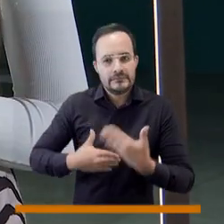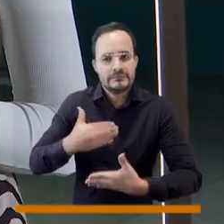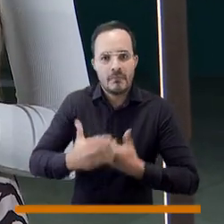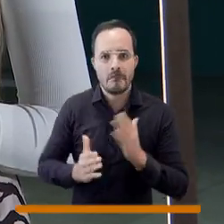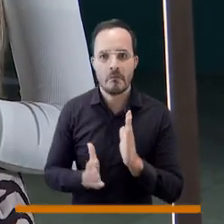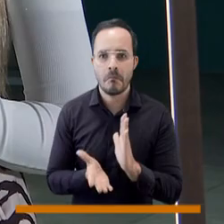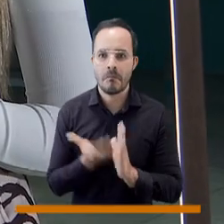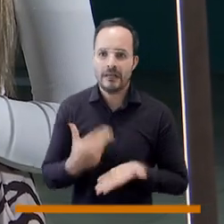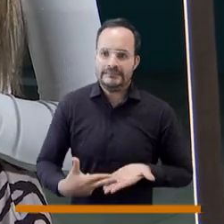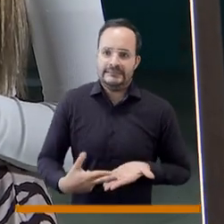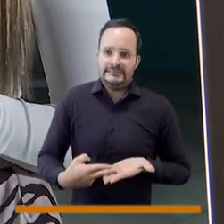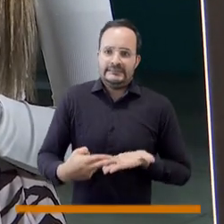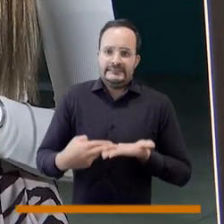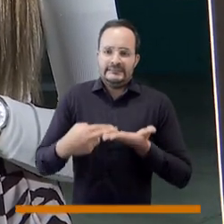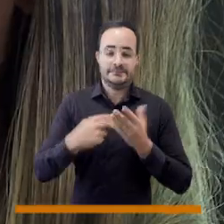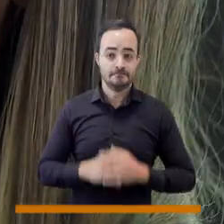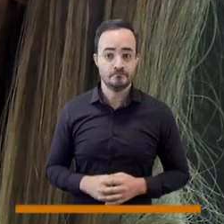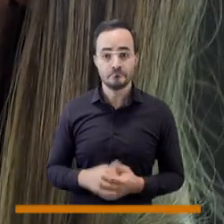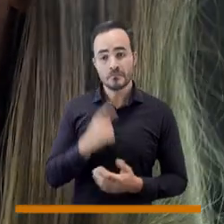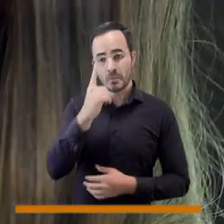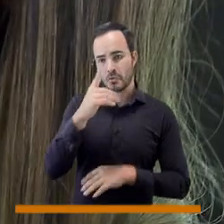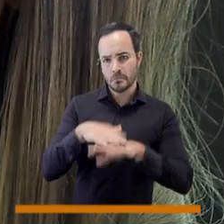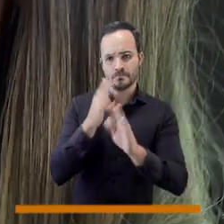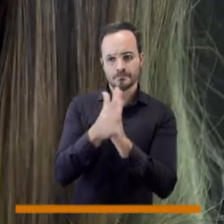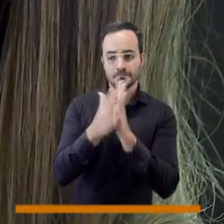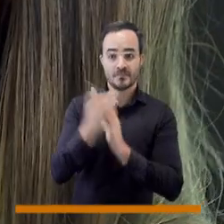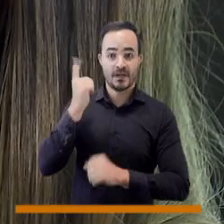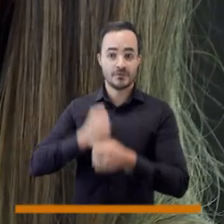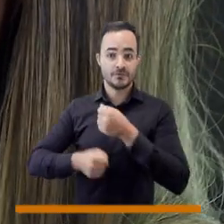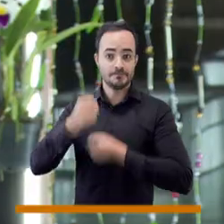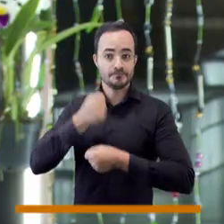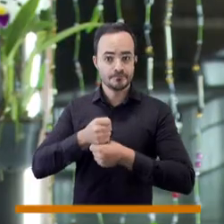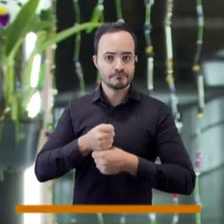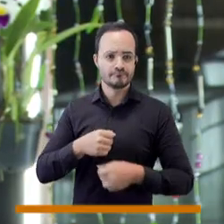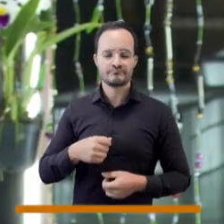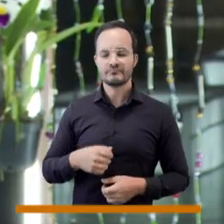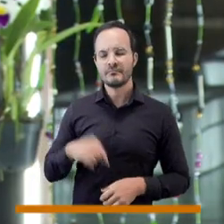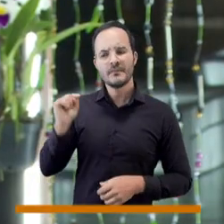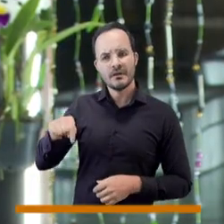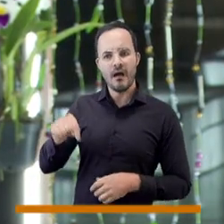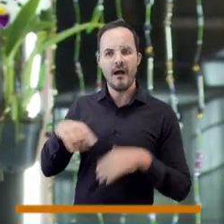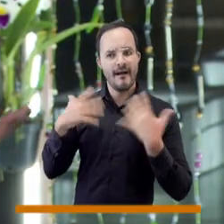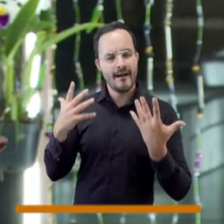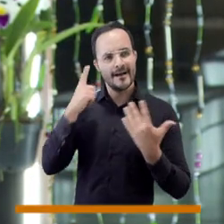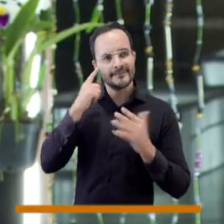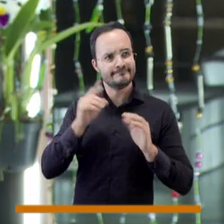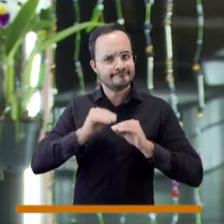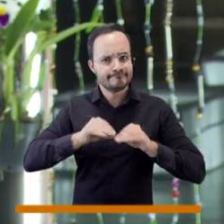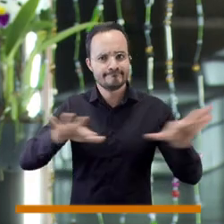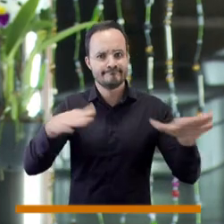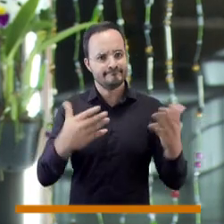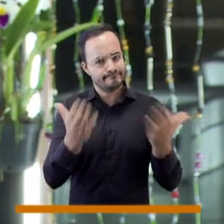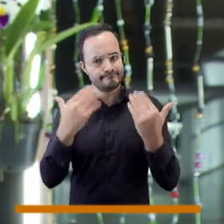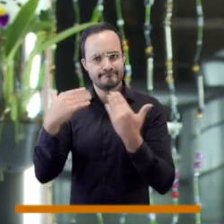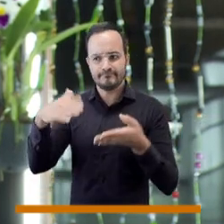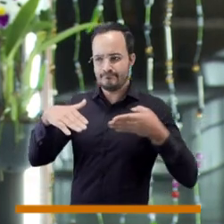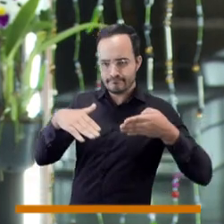recuperación. Yo creo que uno de los principales avances el año pasado fue precisamente